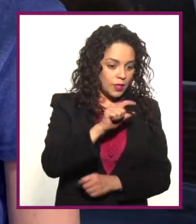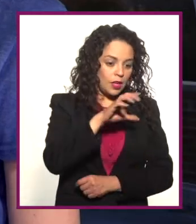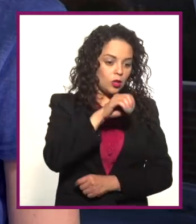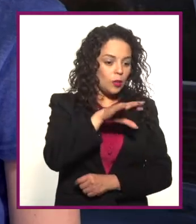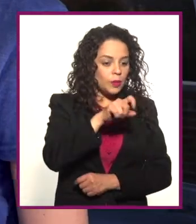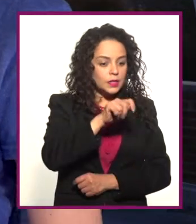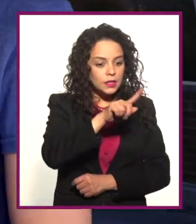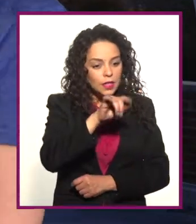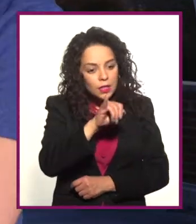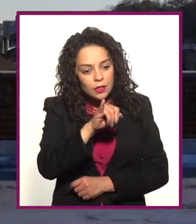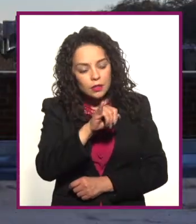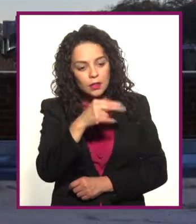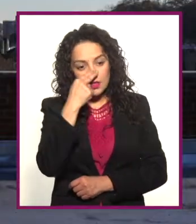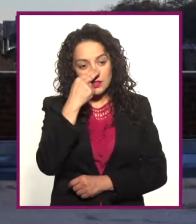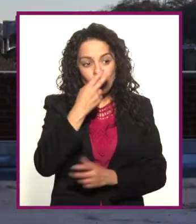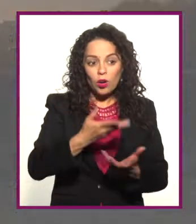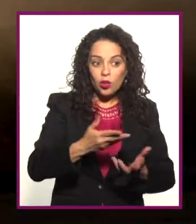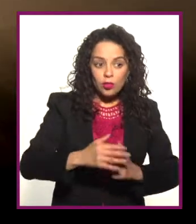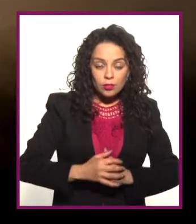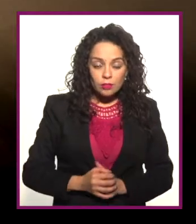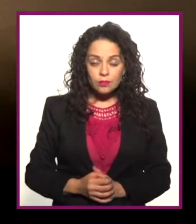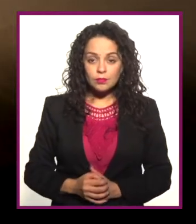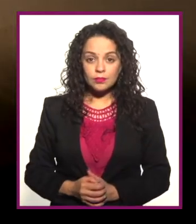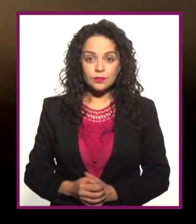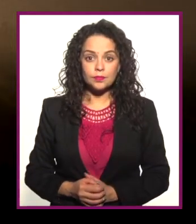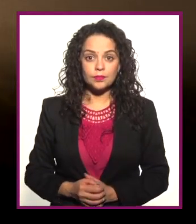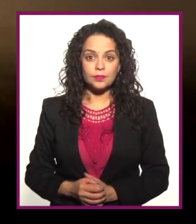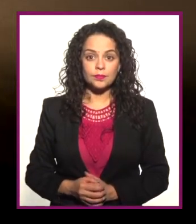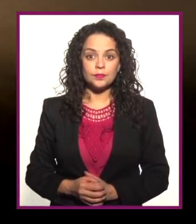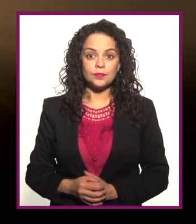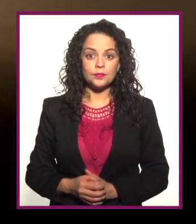Acolmistli Nezahualcóyotl.